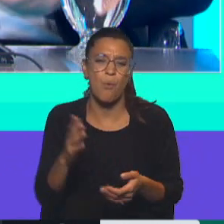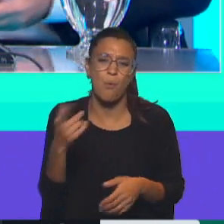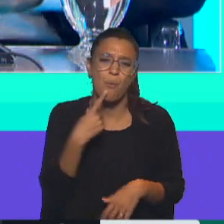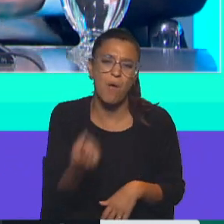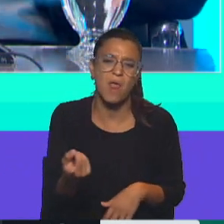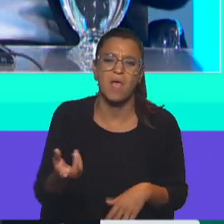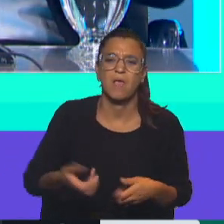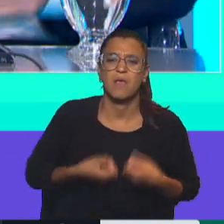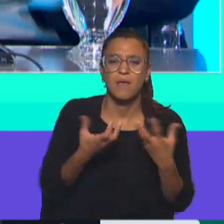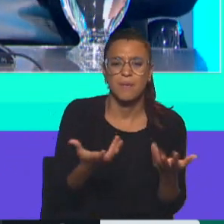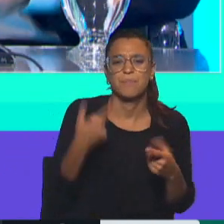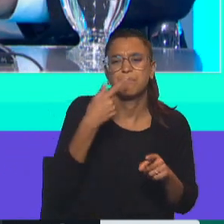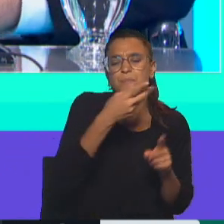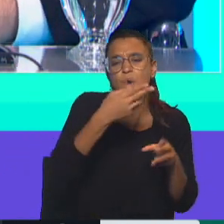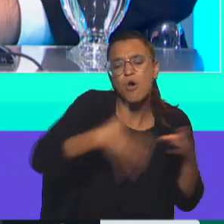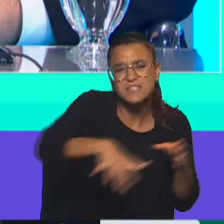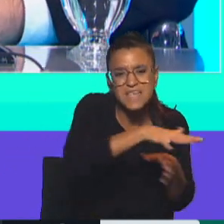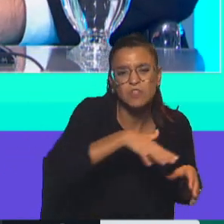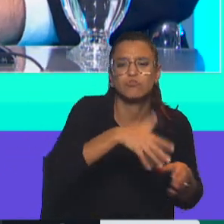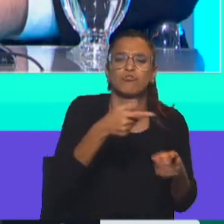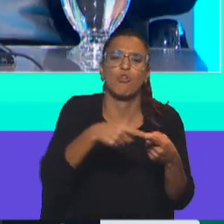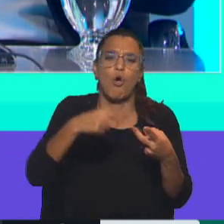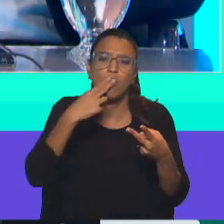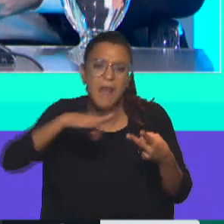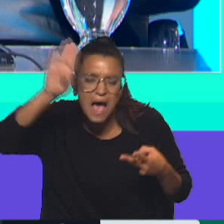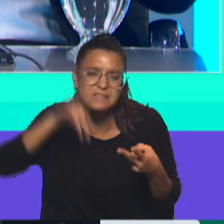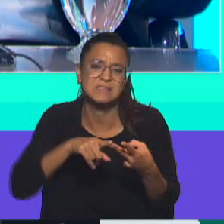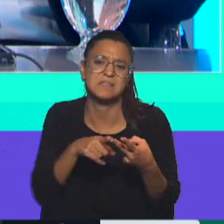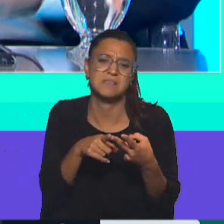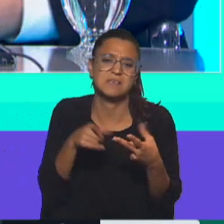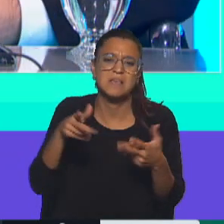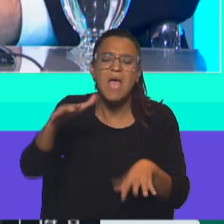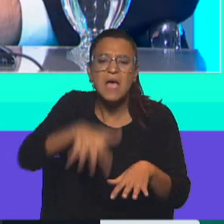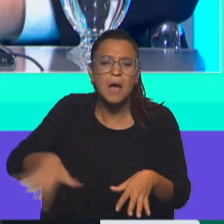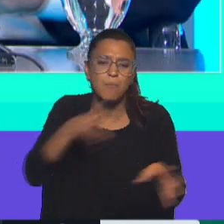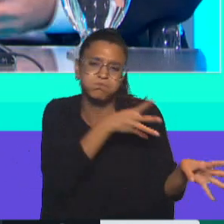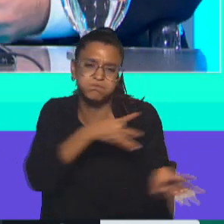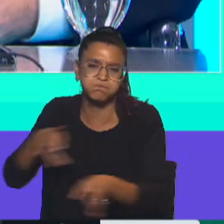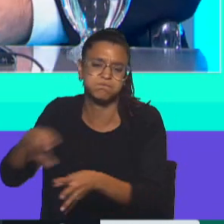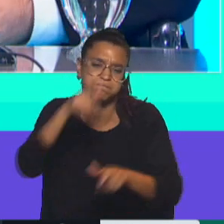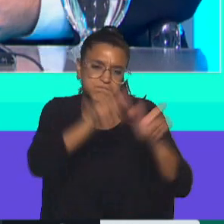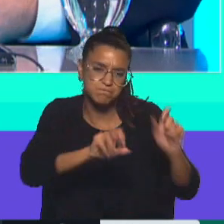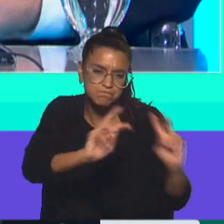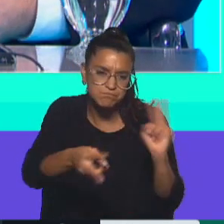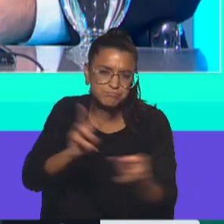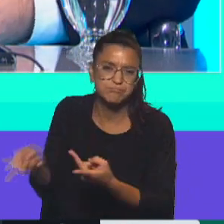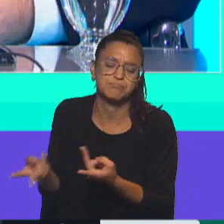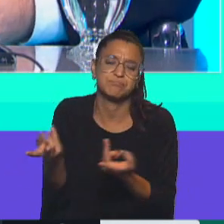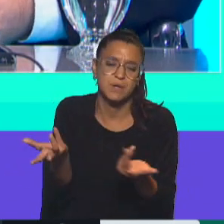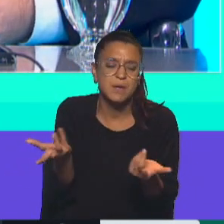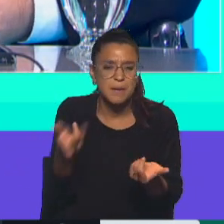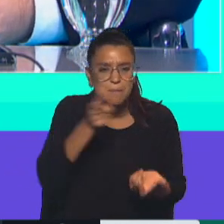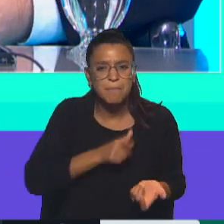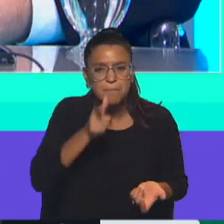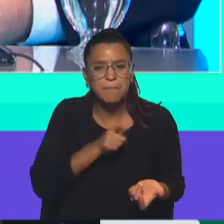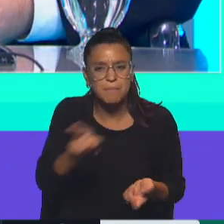de expresiones como Auschwitz, nazi y campos de exterminio para cualquier motivo. Creemos que